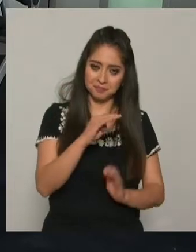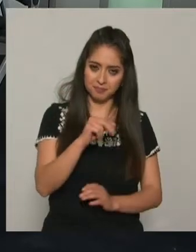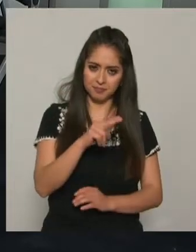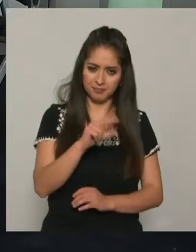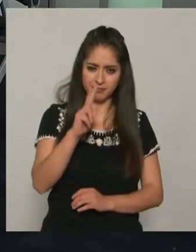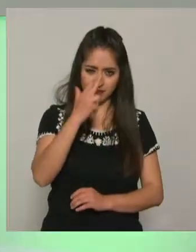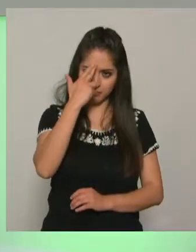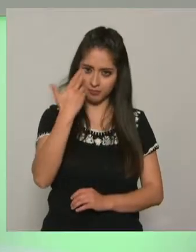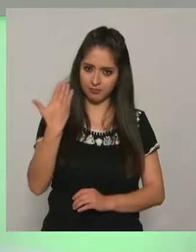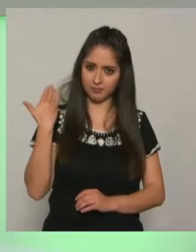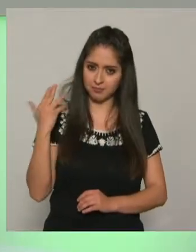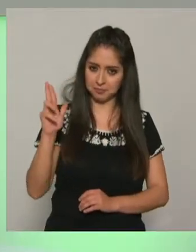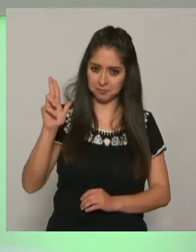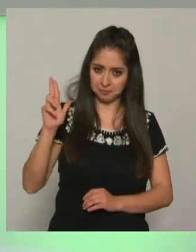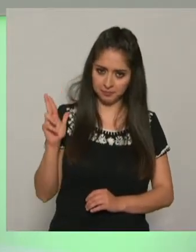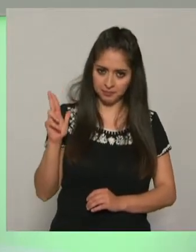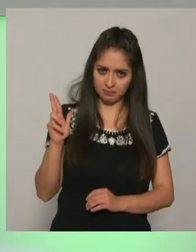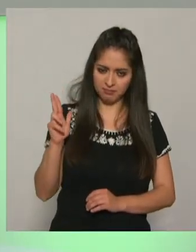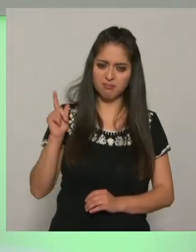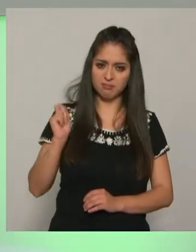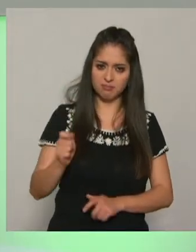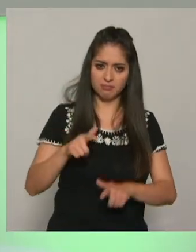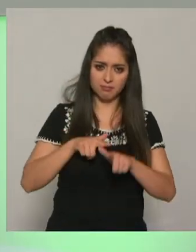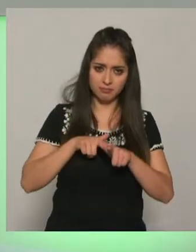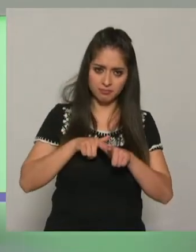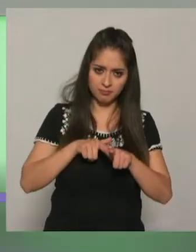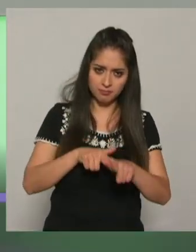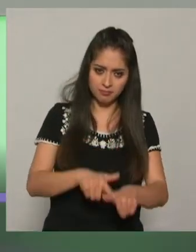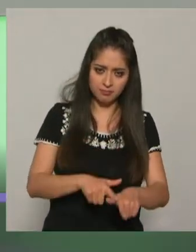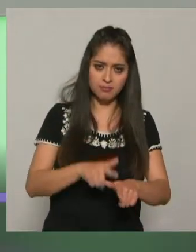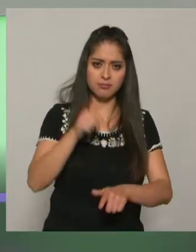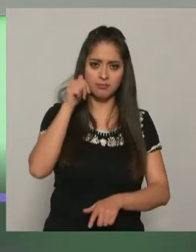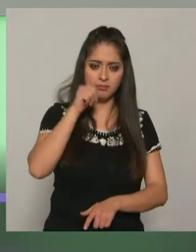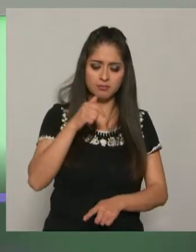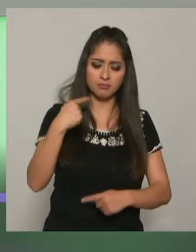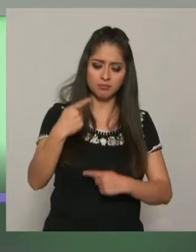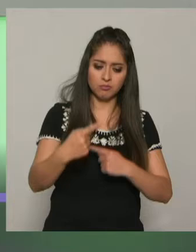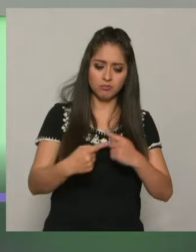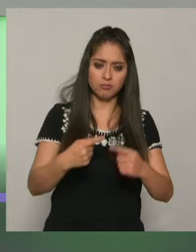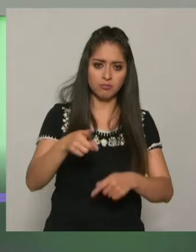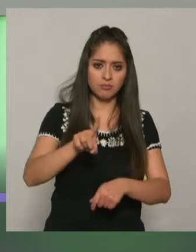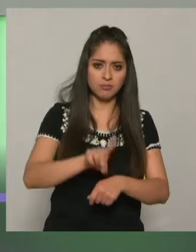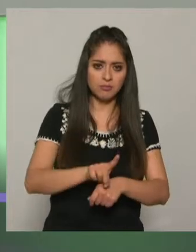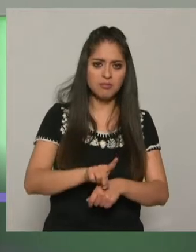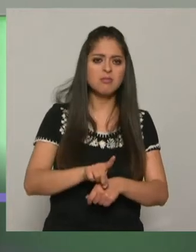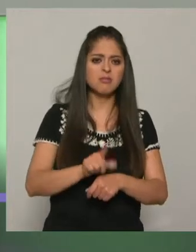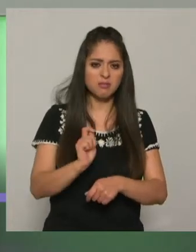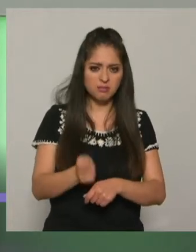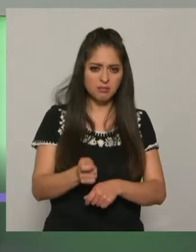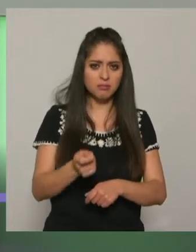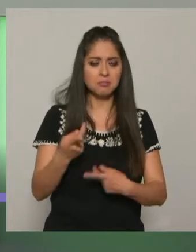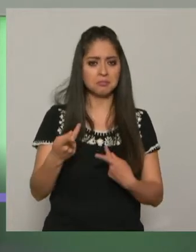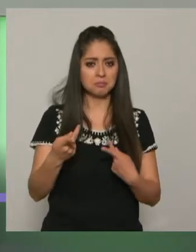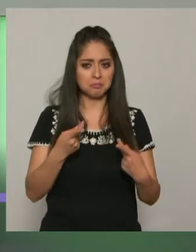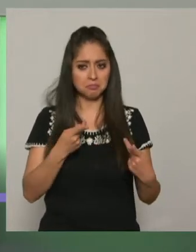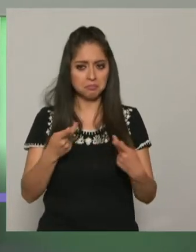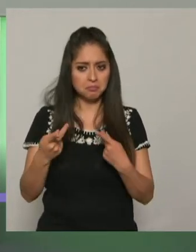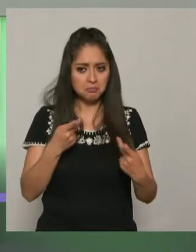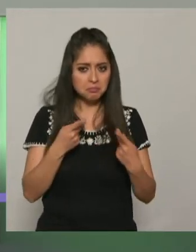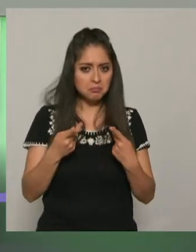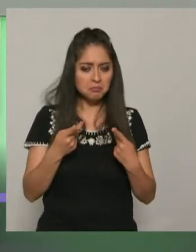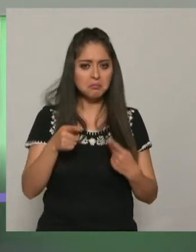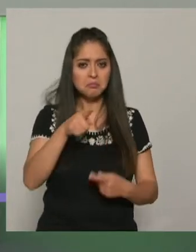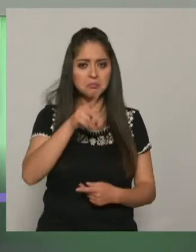semana pasada, es de continuar ya durante todos estos días preparándonos pues